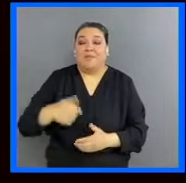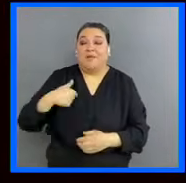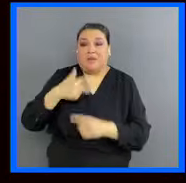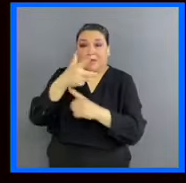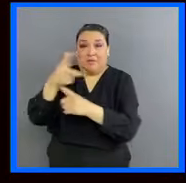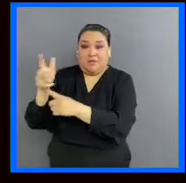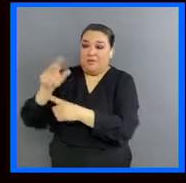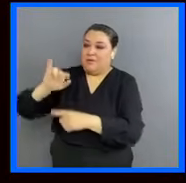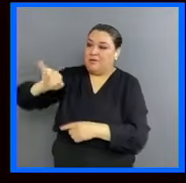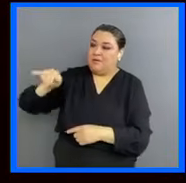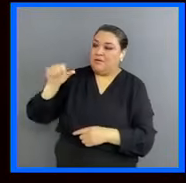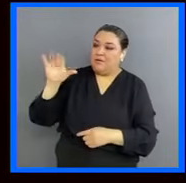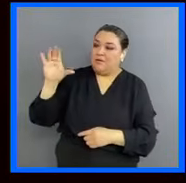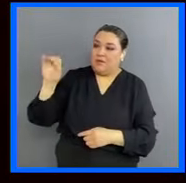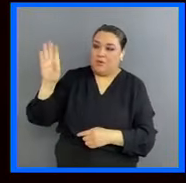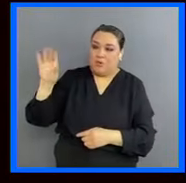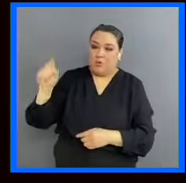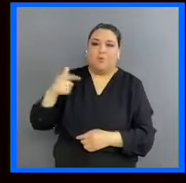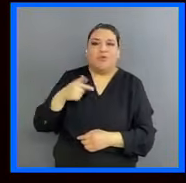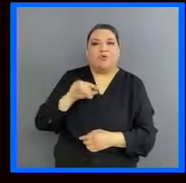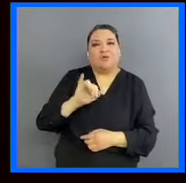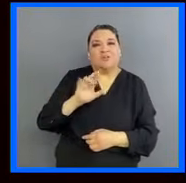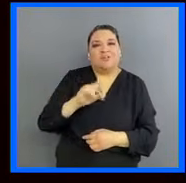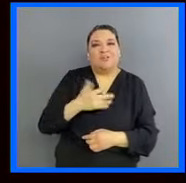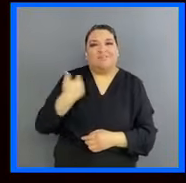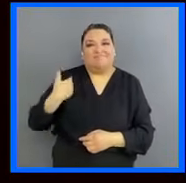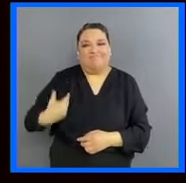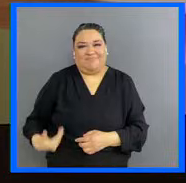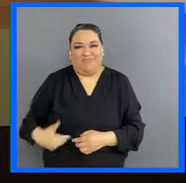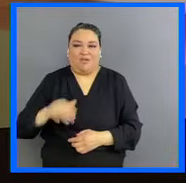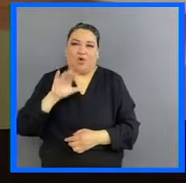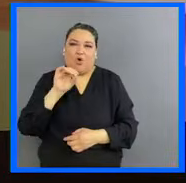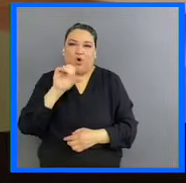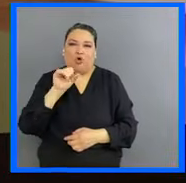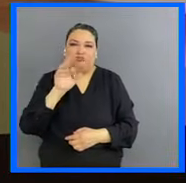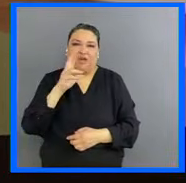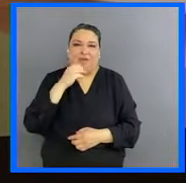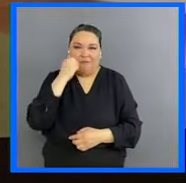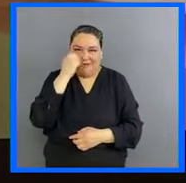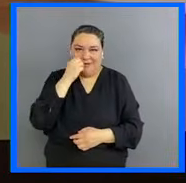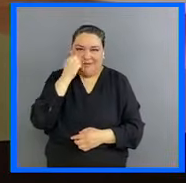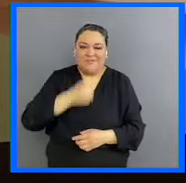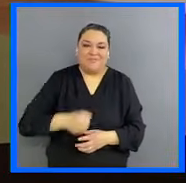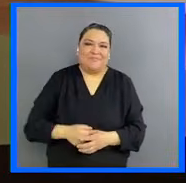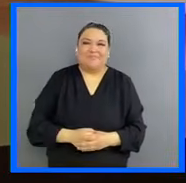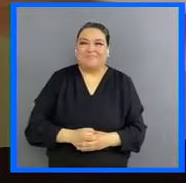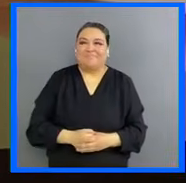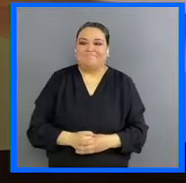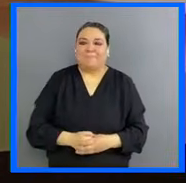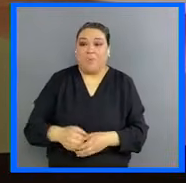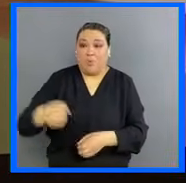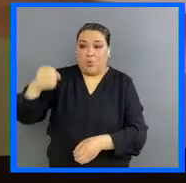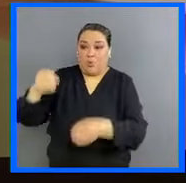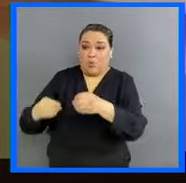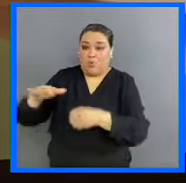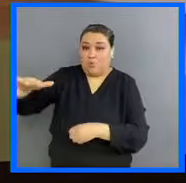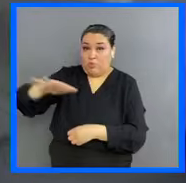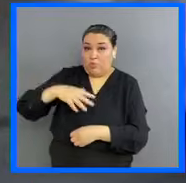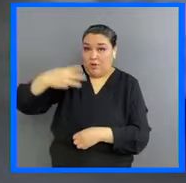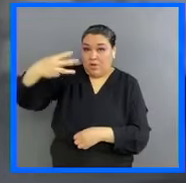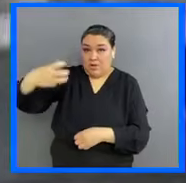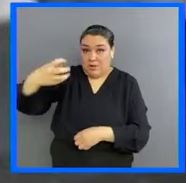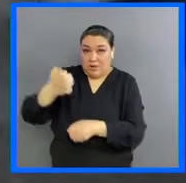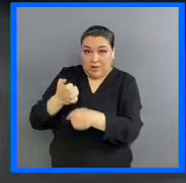e Israel Trejo, para Plural TV, Óscar González. El Juzgado Tercero de Distrito en el estado de